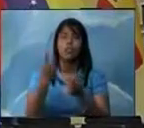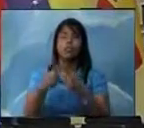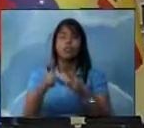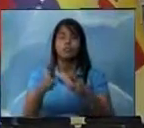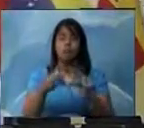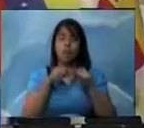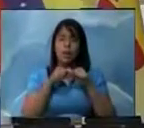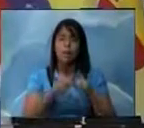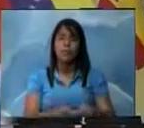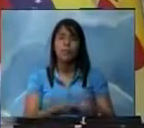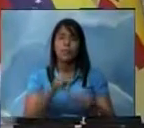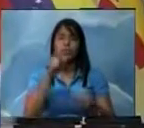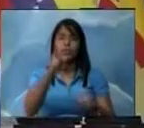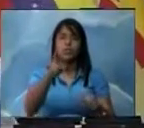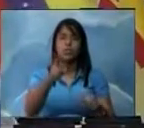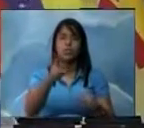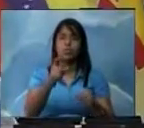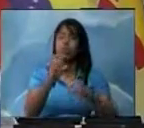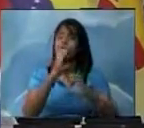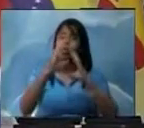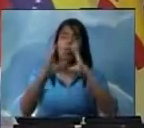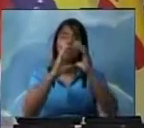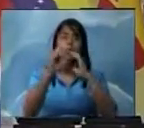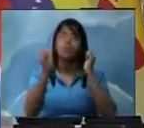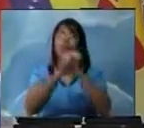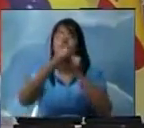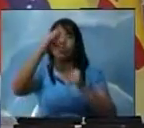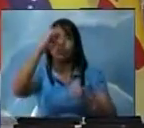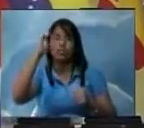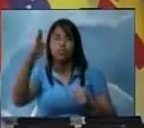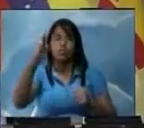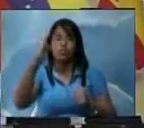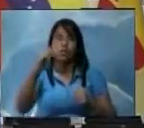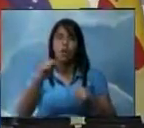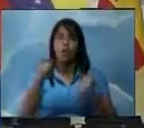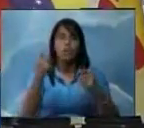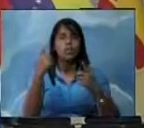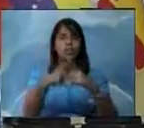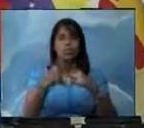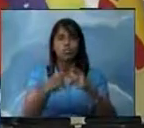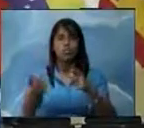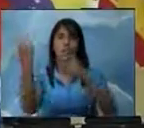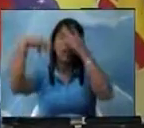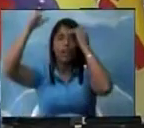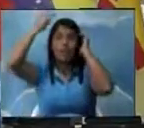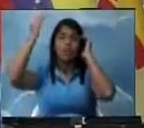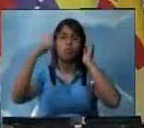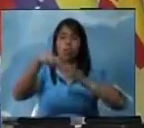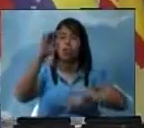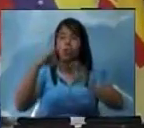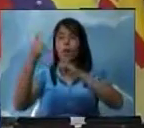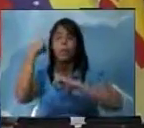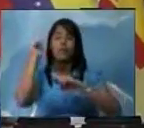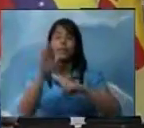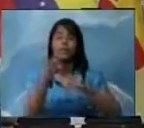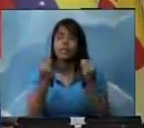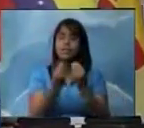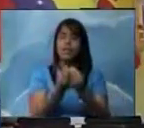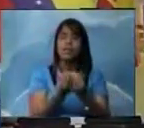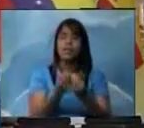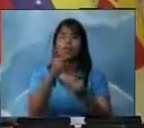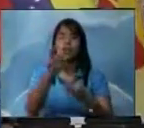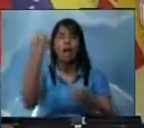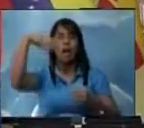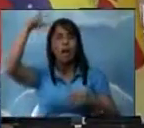él mantiene su comunión con Dios. Ah, el rey lo escoge para que esté cerca de él, pues